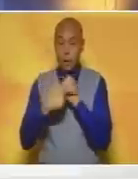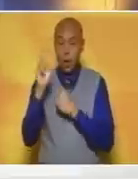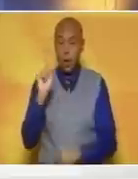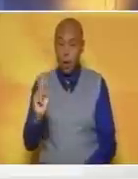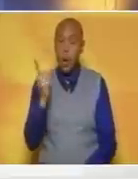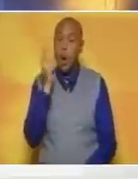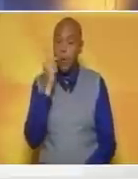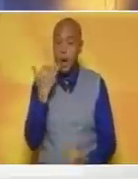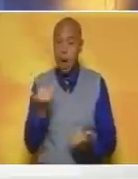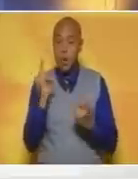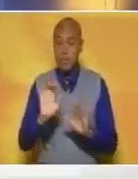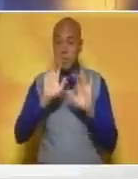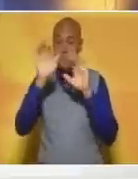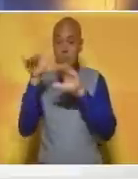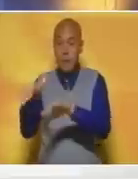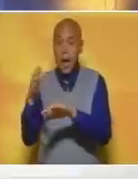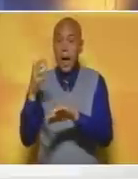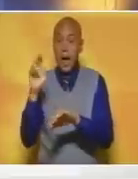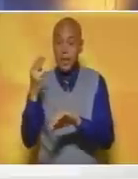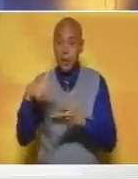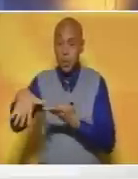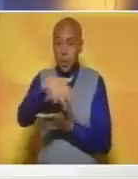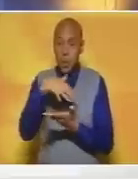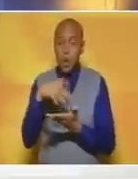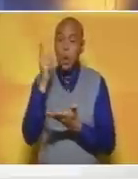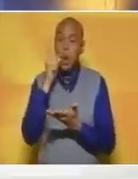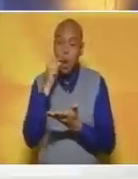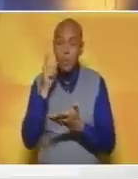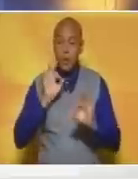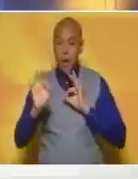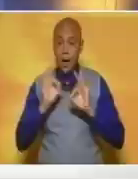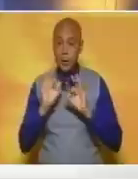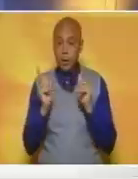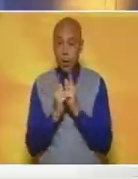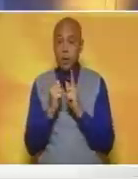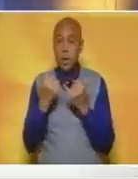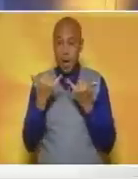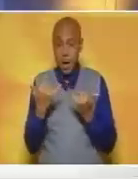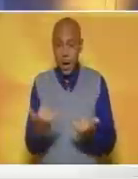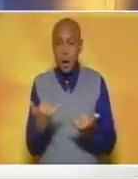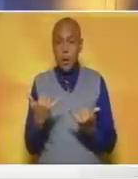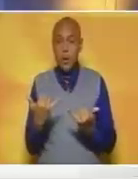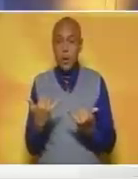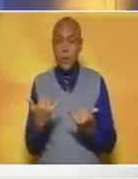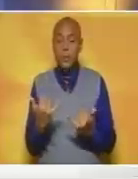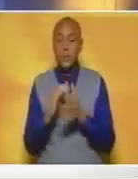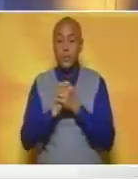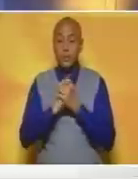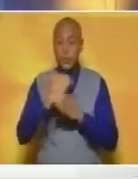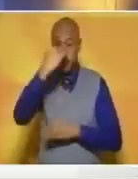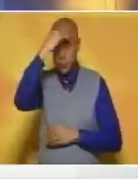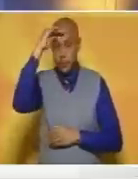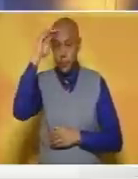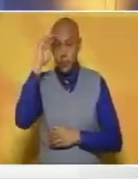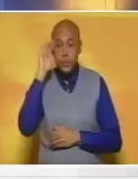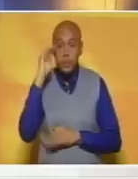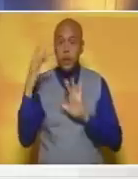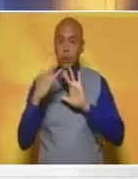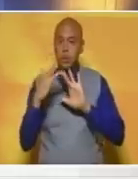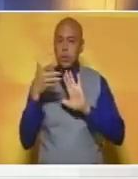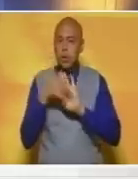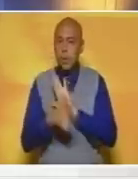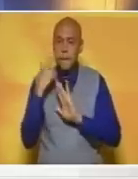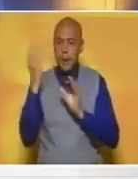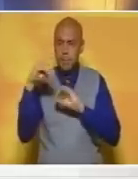se dirigen hasta el Hatillo para sesionar en el anfiteatro del municipio. Hacemos un nuevo contacto con nuestro compañero Manuel Covela para que nos ofrezca todos